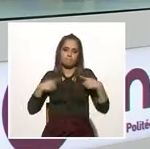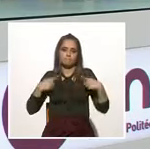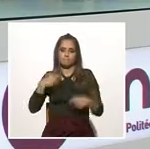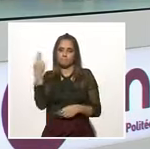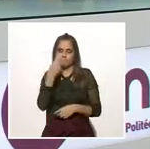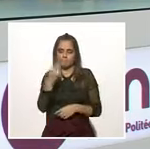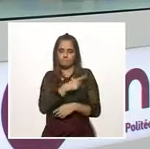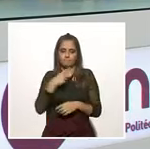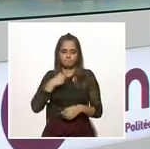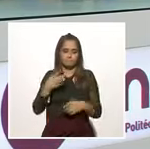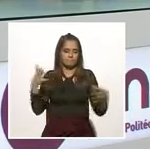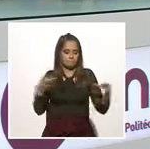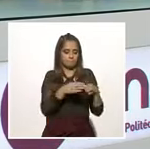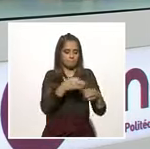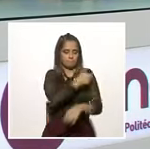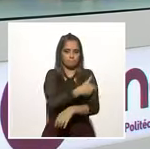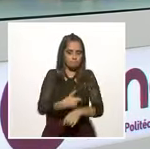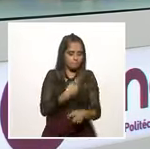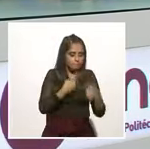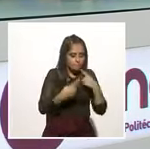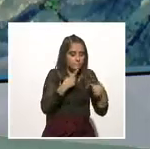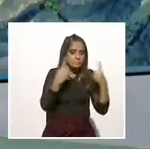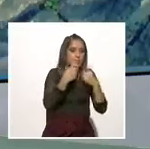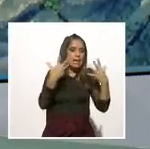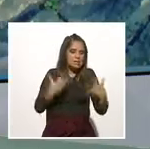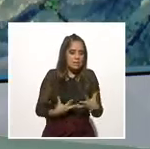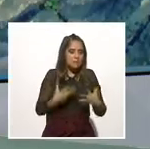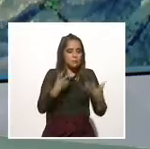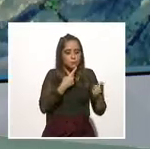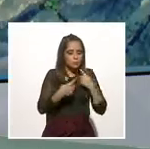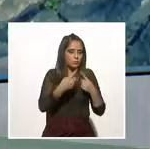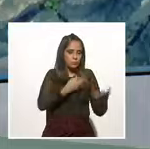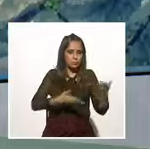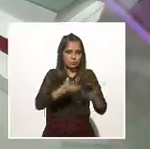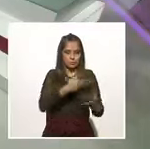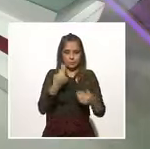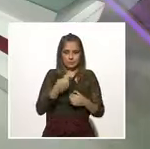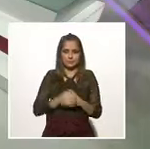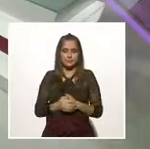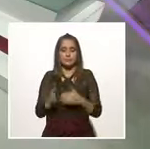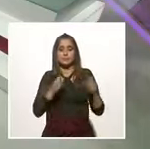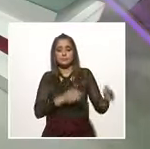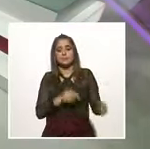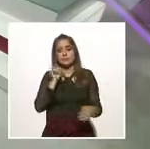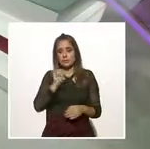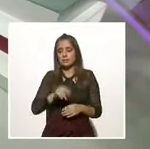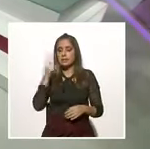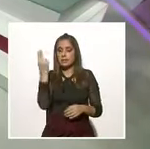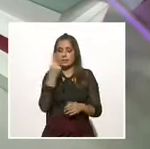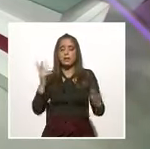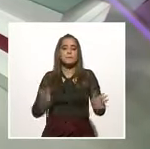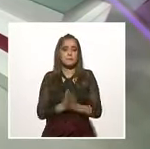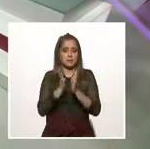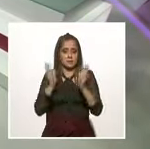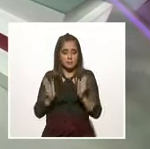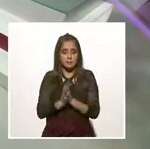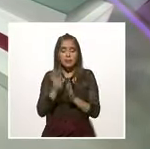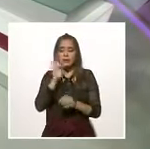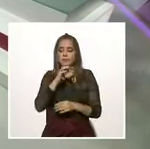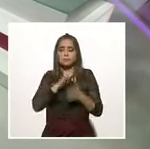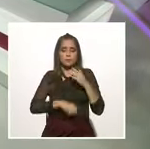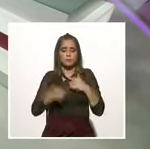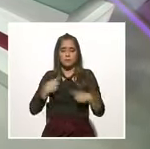esa conversación familiar de entrada. Sí. Yo estoy convencido que lo que tenemos que hacer es involucrarnos. Si no nos involucramos, la seguridad